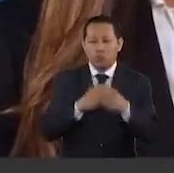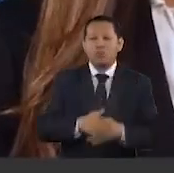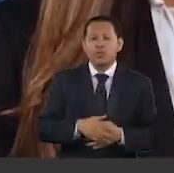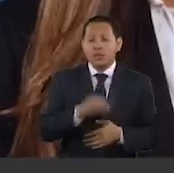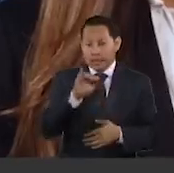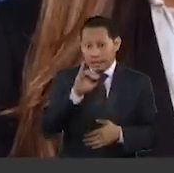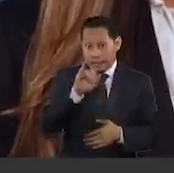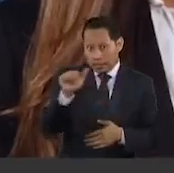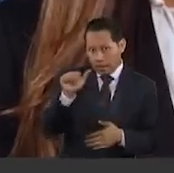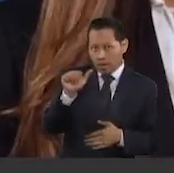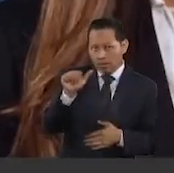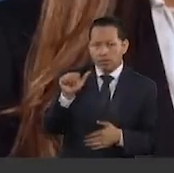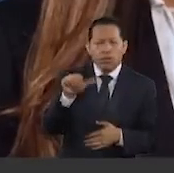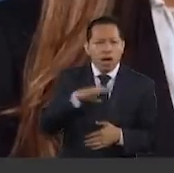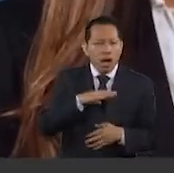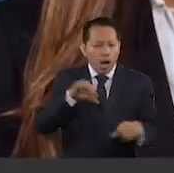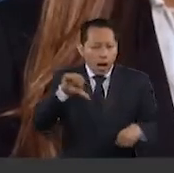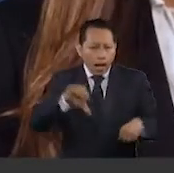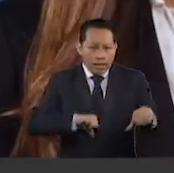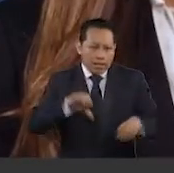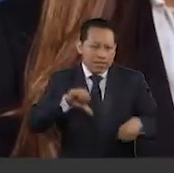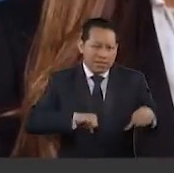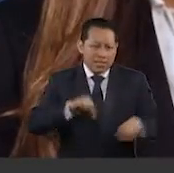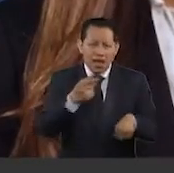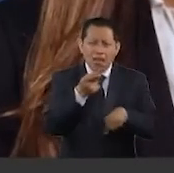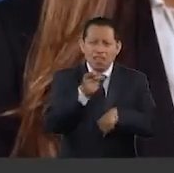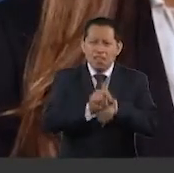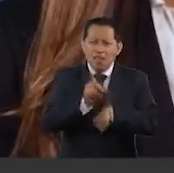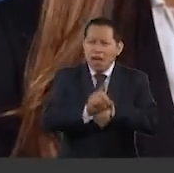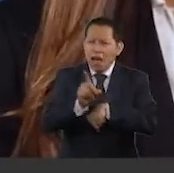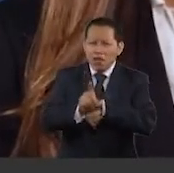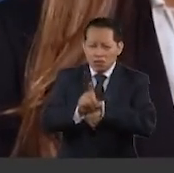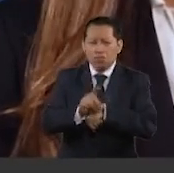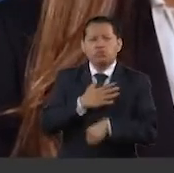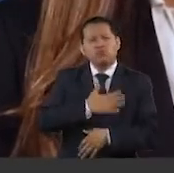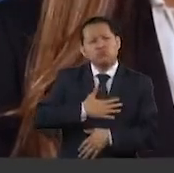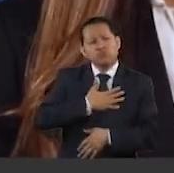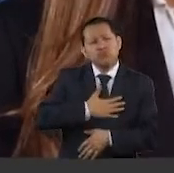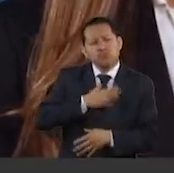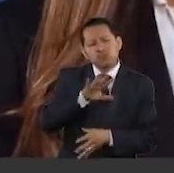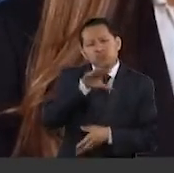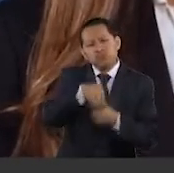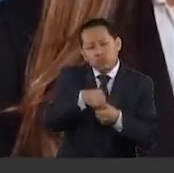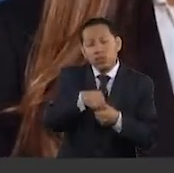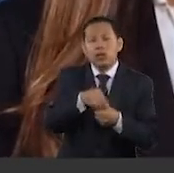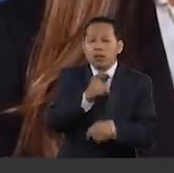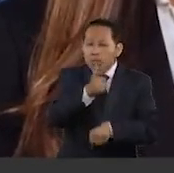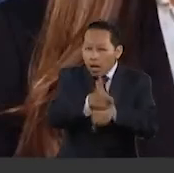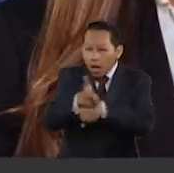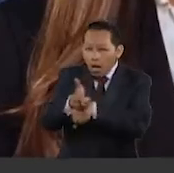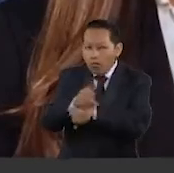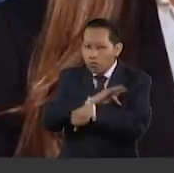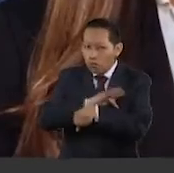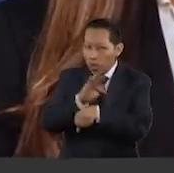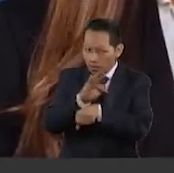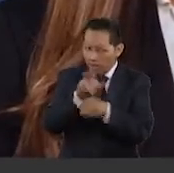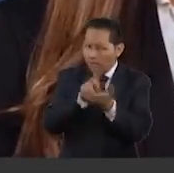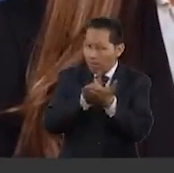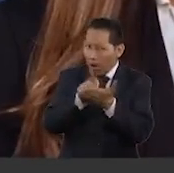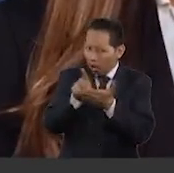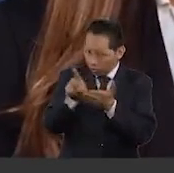inteligencia artificial en diversas actividades de la vida cotidiana ha evidenciado la falta de herramientas que garanticen la protección de algunos derechos de